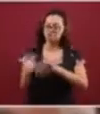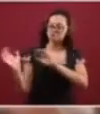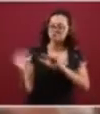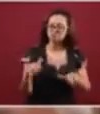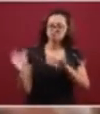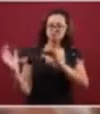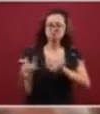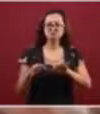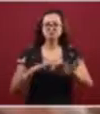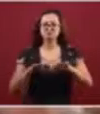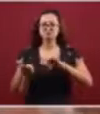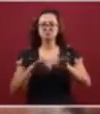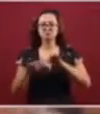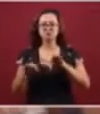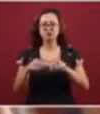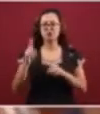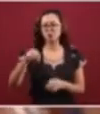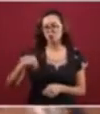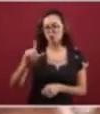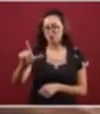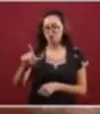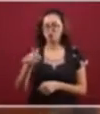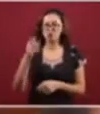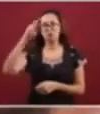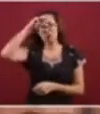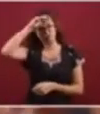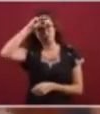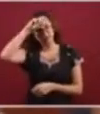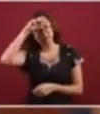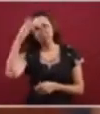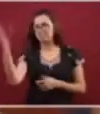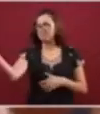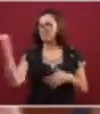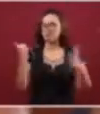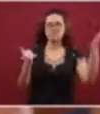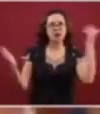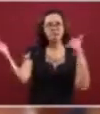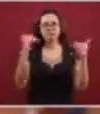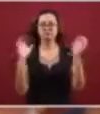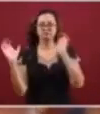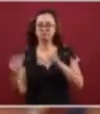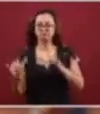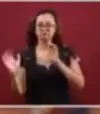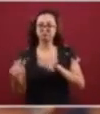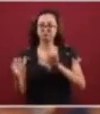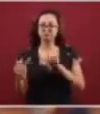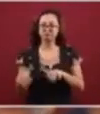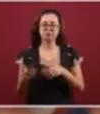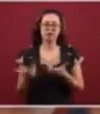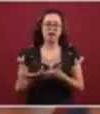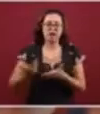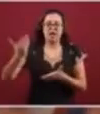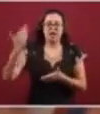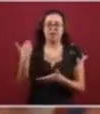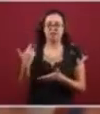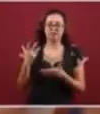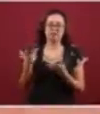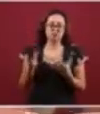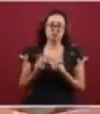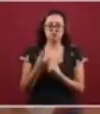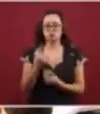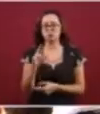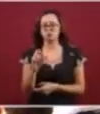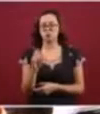amigos del estado de Nuevo León, en Monterrey, y otros más que ya no trabajan o colaboraban en la revista